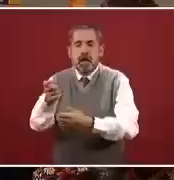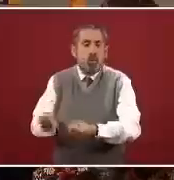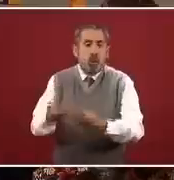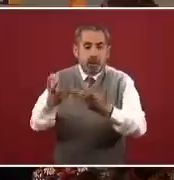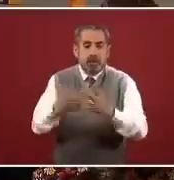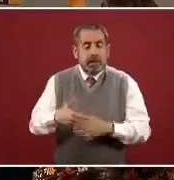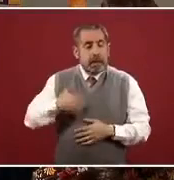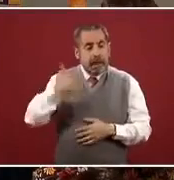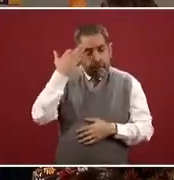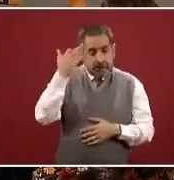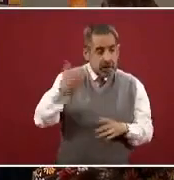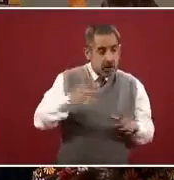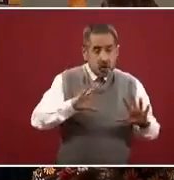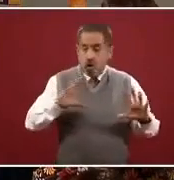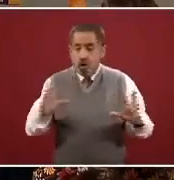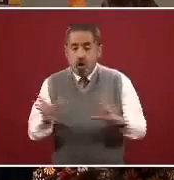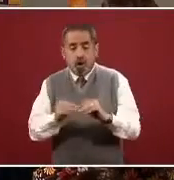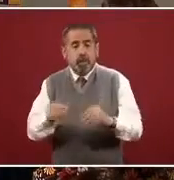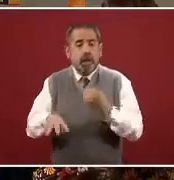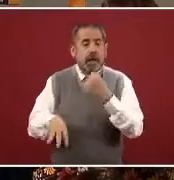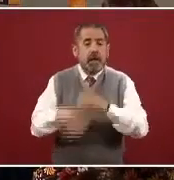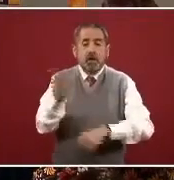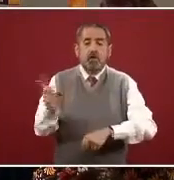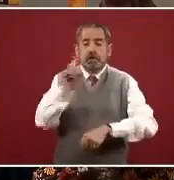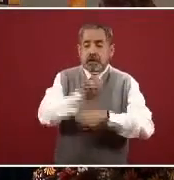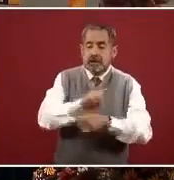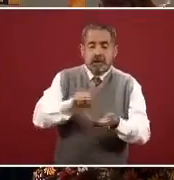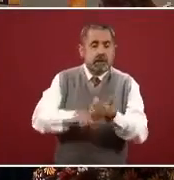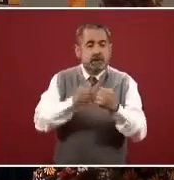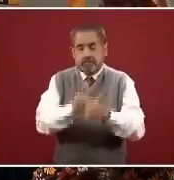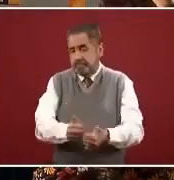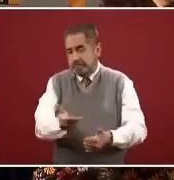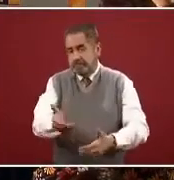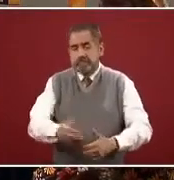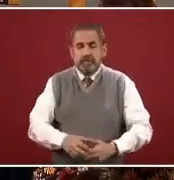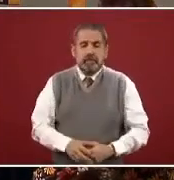ese periodo de 14 días de resguardo como tal.